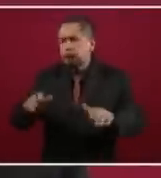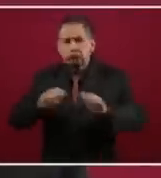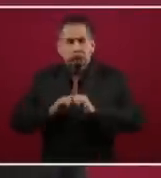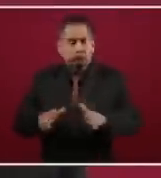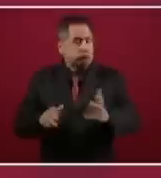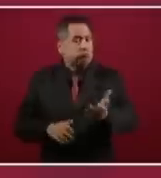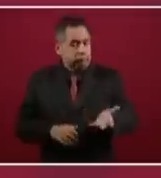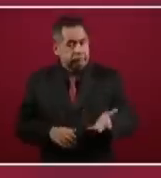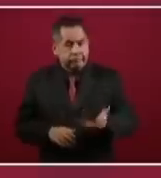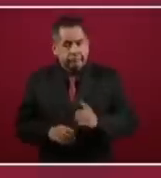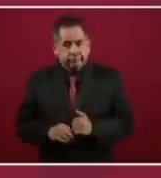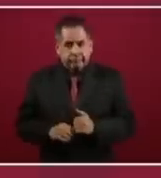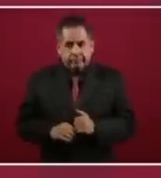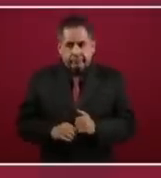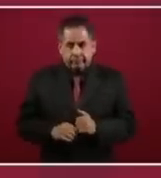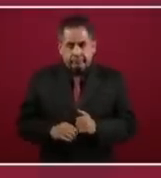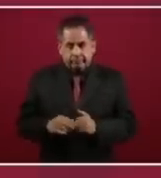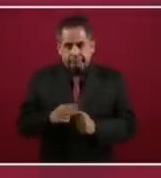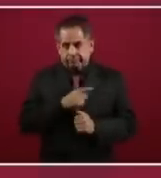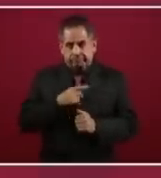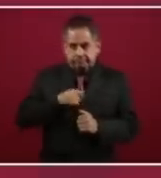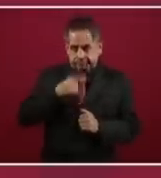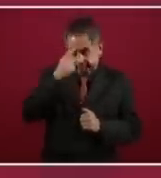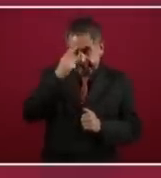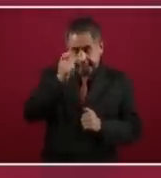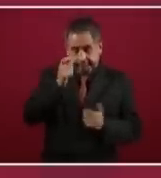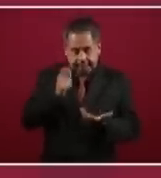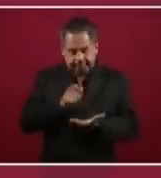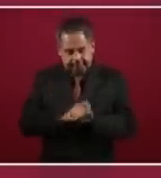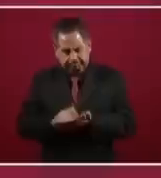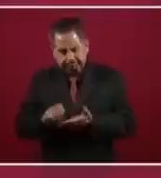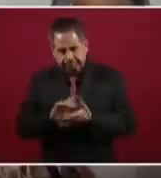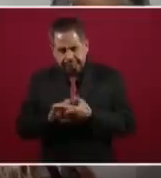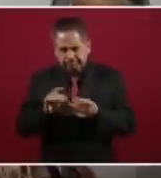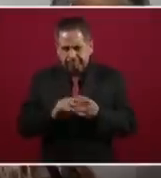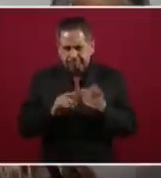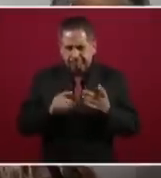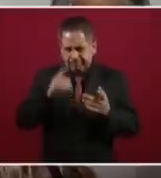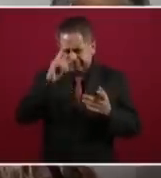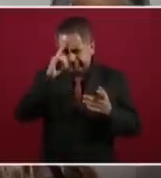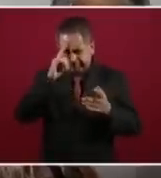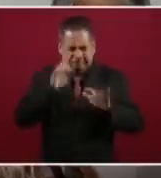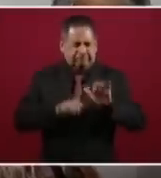no hay que pensar mucho, o sea, no hay que llegar al maquinazo, pero